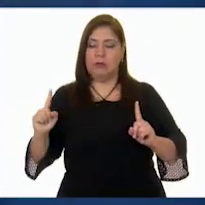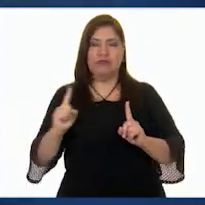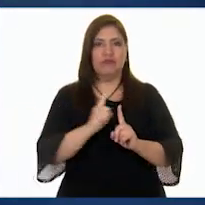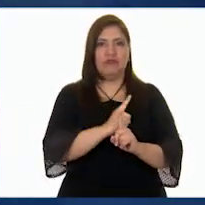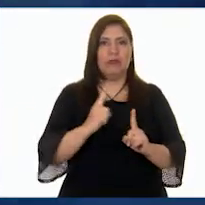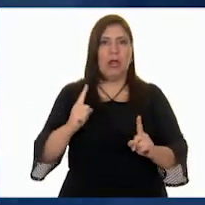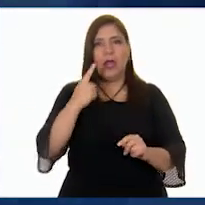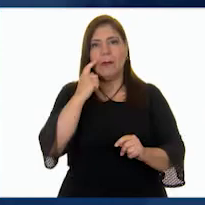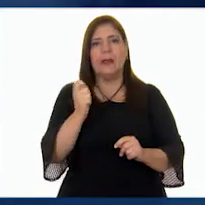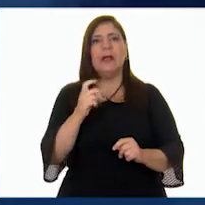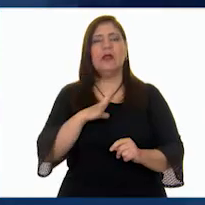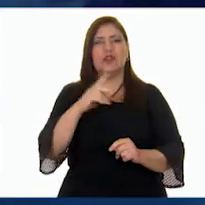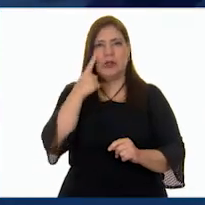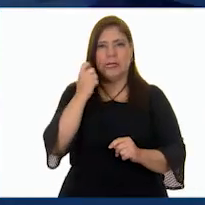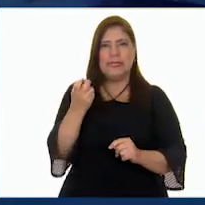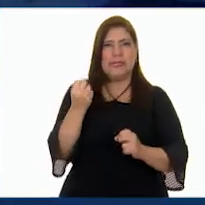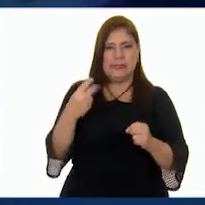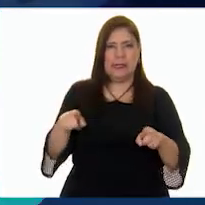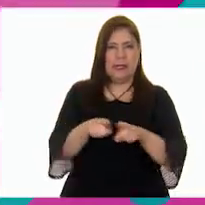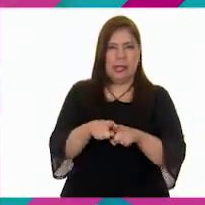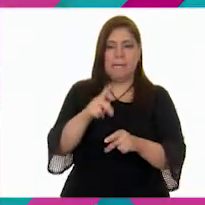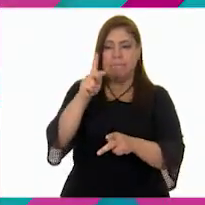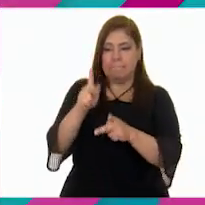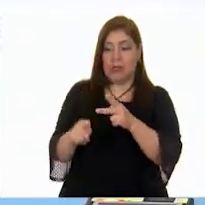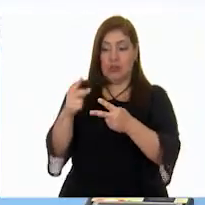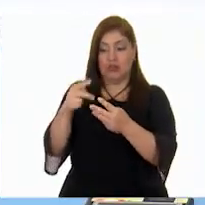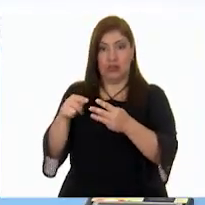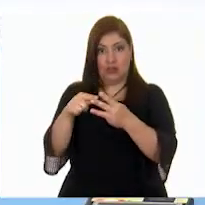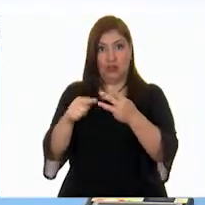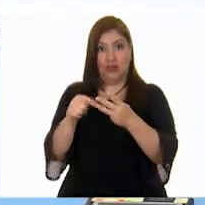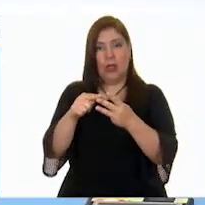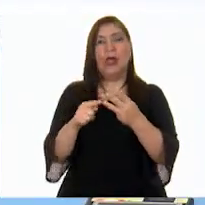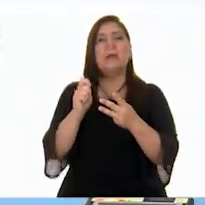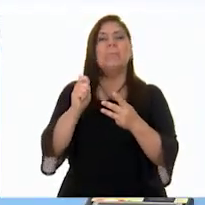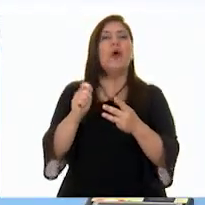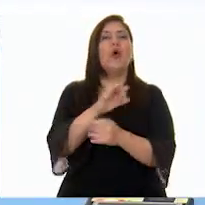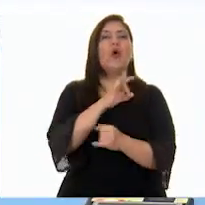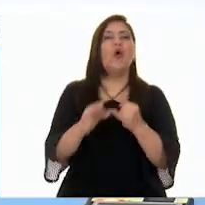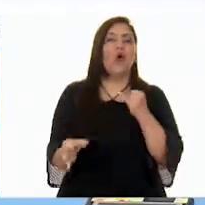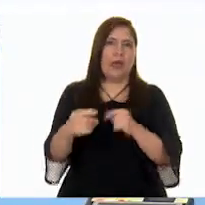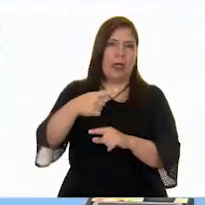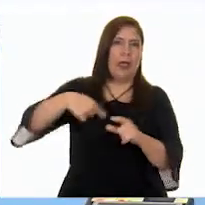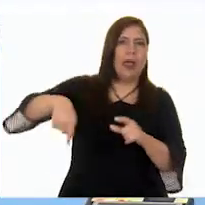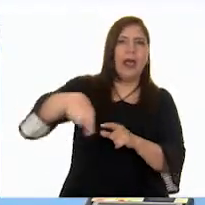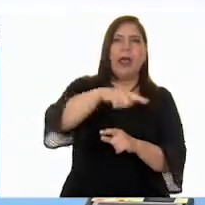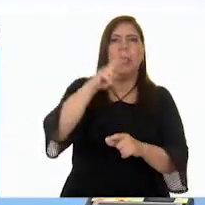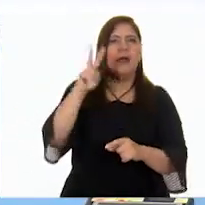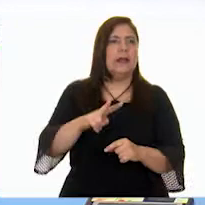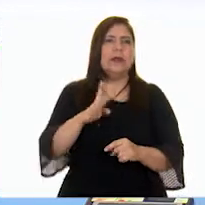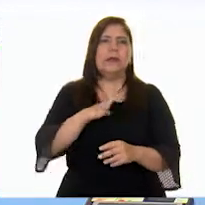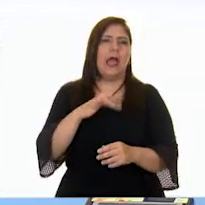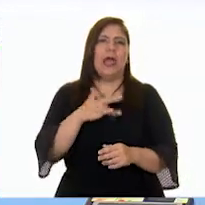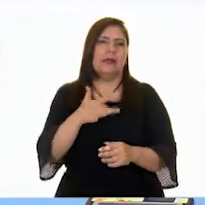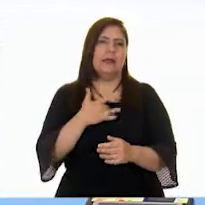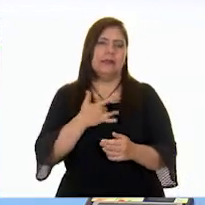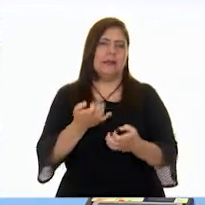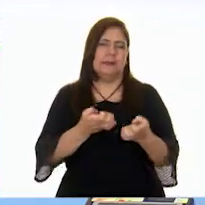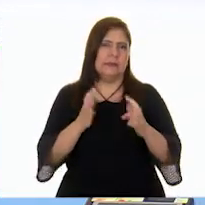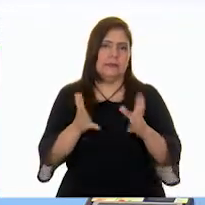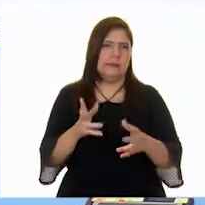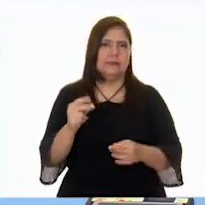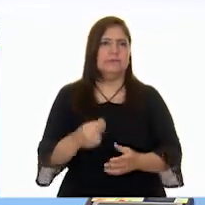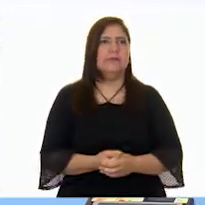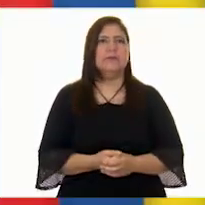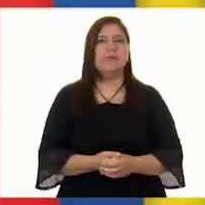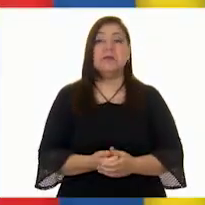la misma distancia que la última parte de la pista. Y lo que quedaba de la pista ya no lo recorría. Ay, oye,